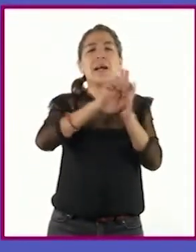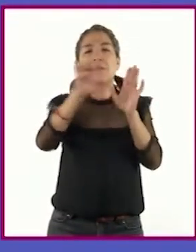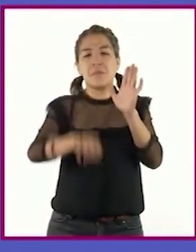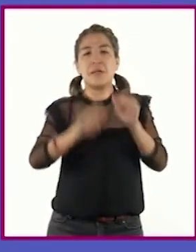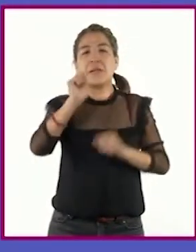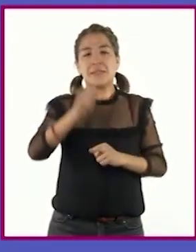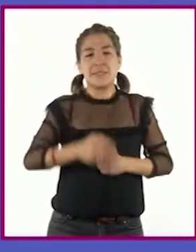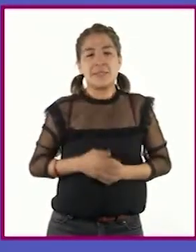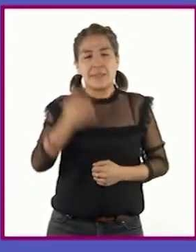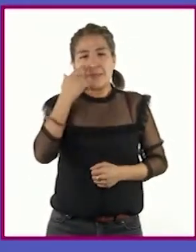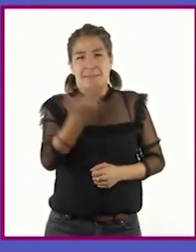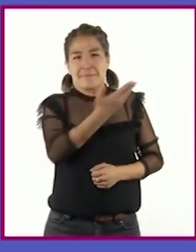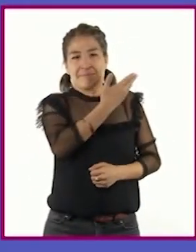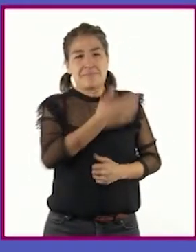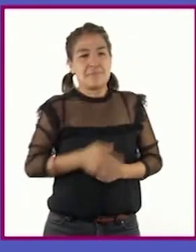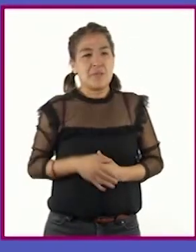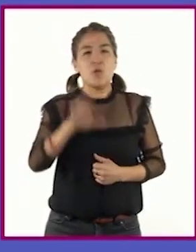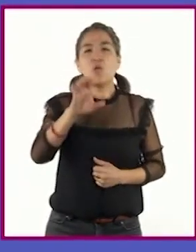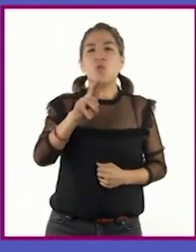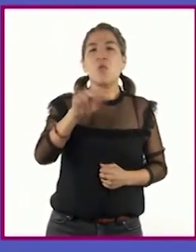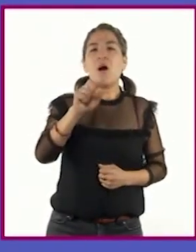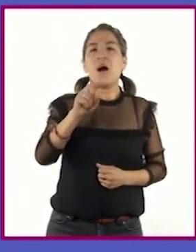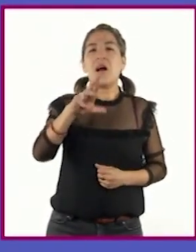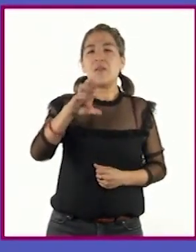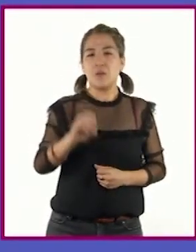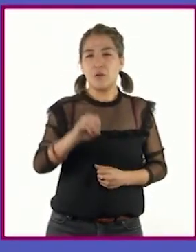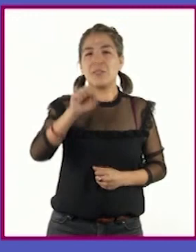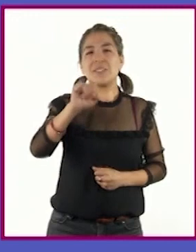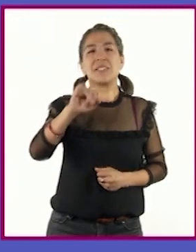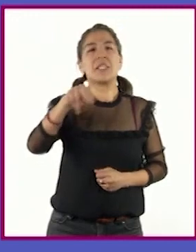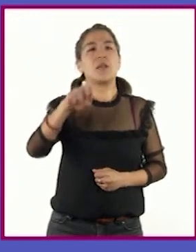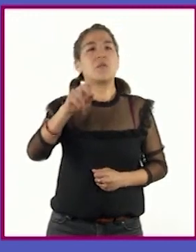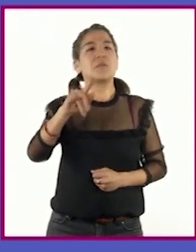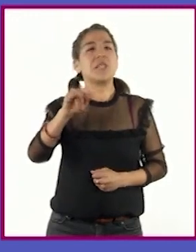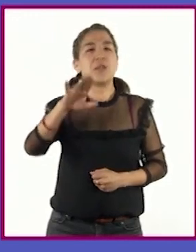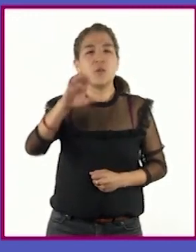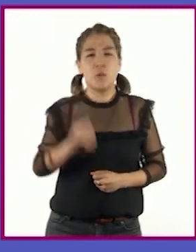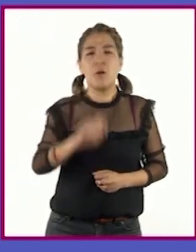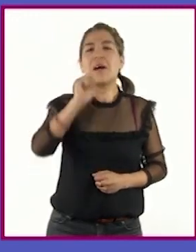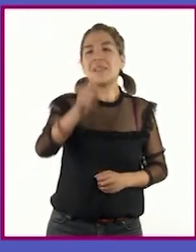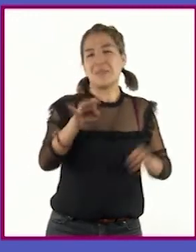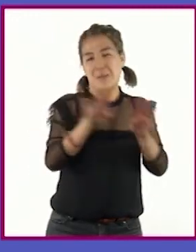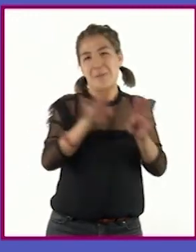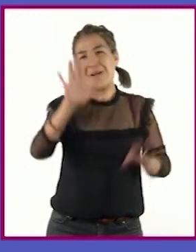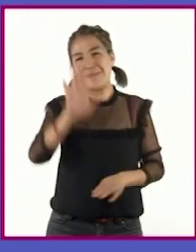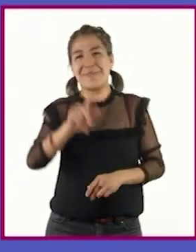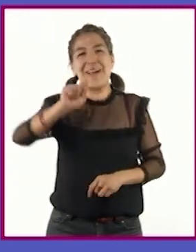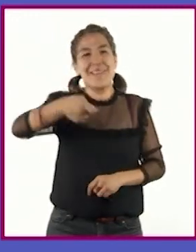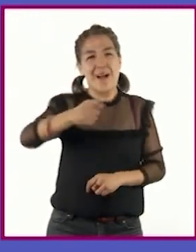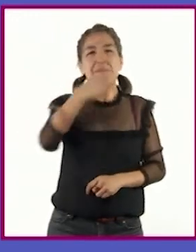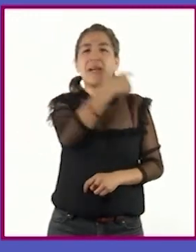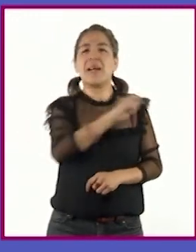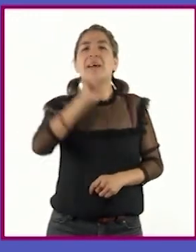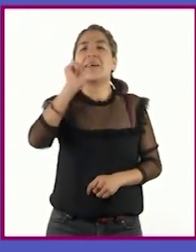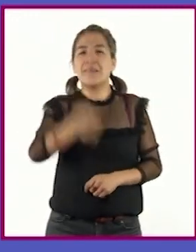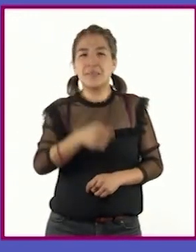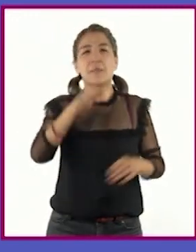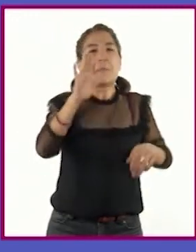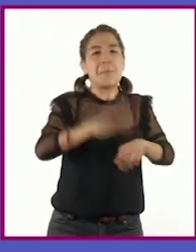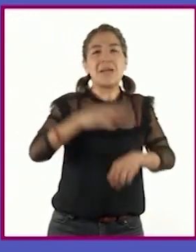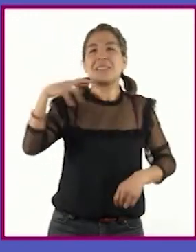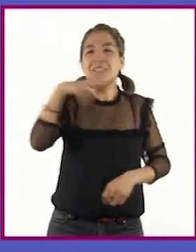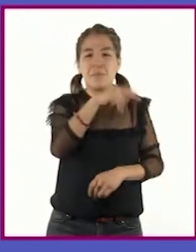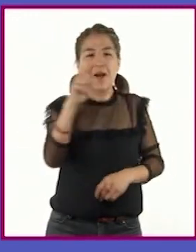es el cuadro sinóptico o esquema de llaves, cuyo objetivo consiste en tener de inmediato una